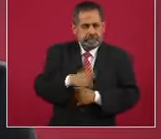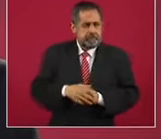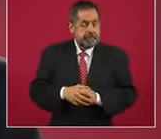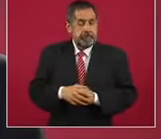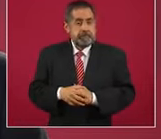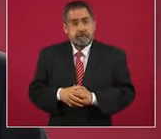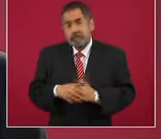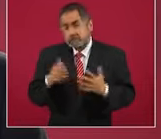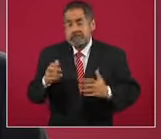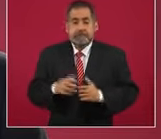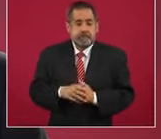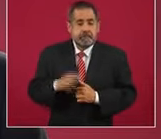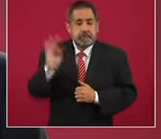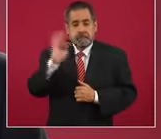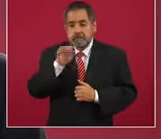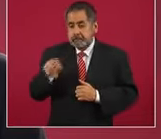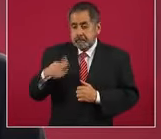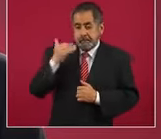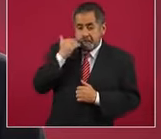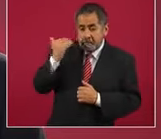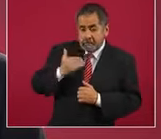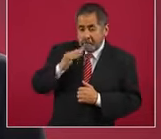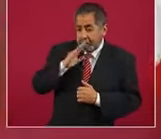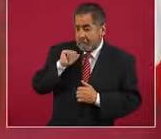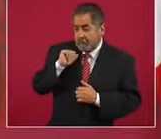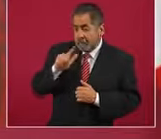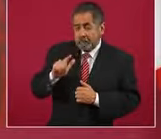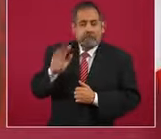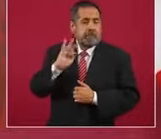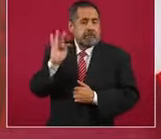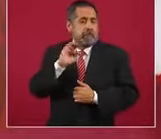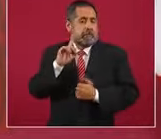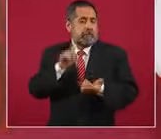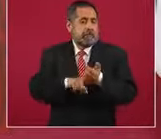alguna irregularidad, robo,